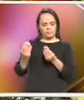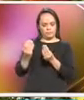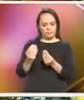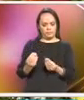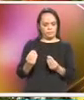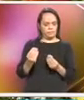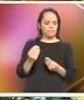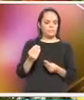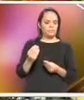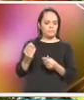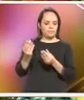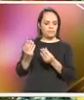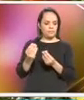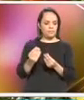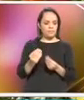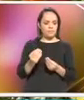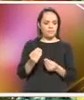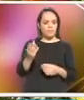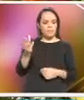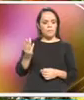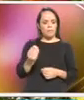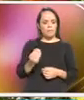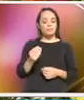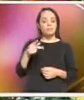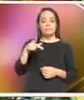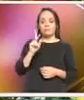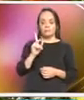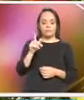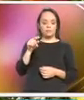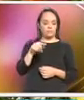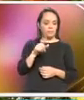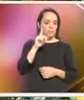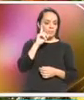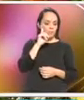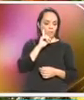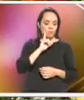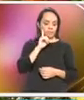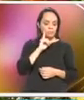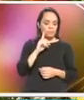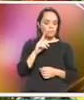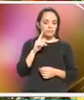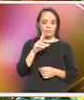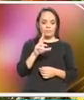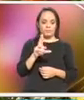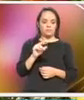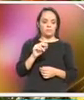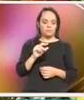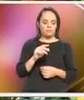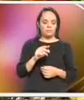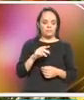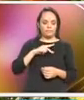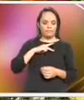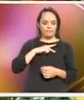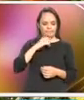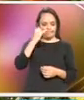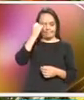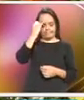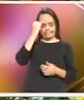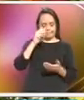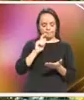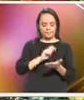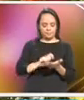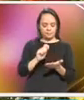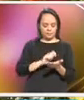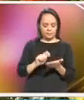el discurso, de que puedan meter las ideas. Sin embargo, ella siempre prefiere hacer sus propias ideas, generar lo que quiere